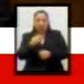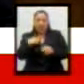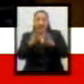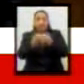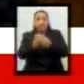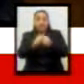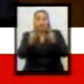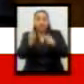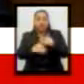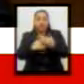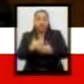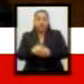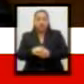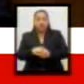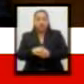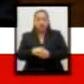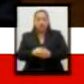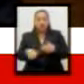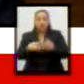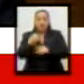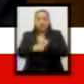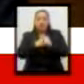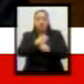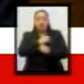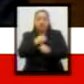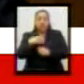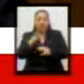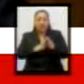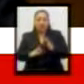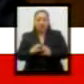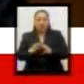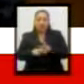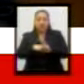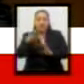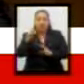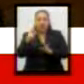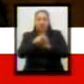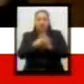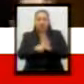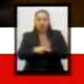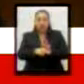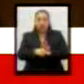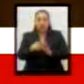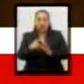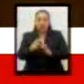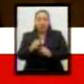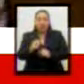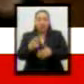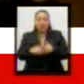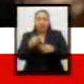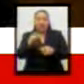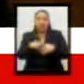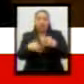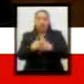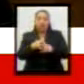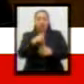el proceso, todos los años el Ministerio de Finanzas saca una normativa, directriz, que le dice a todas las